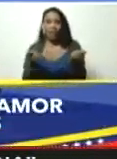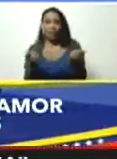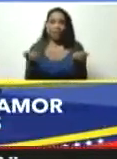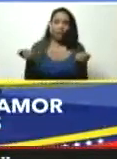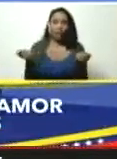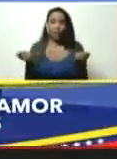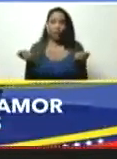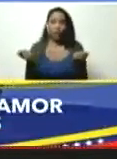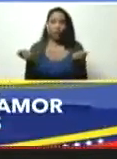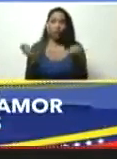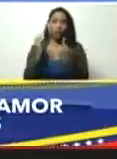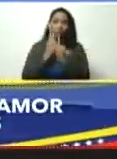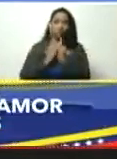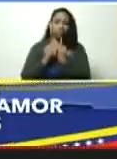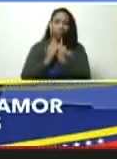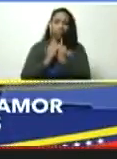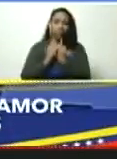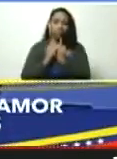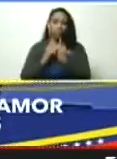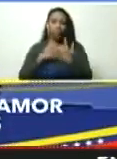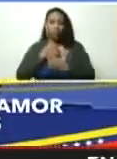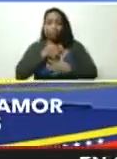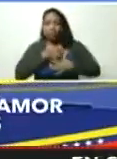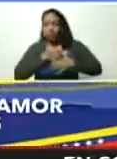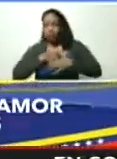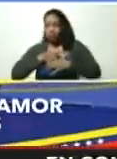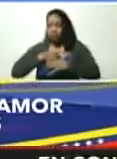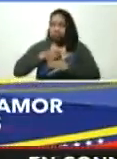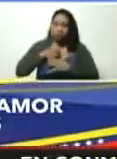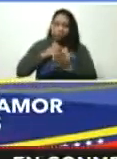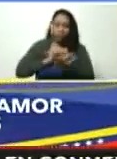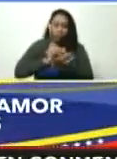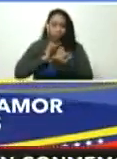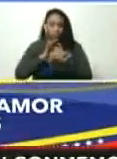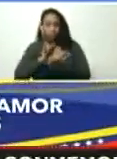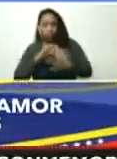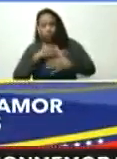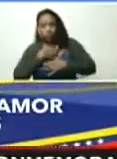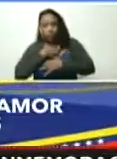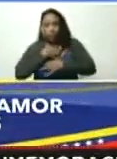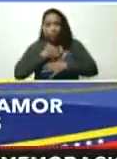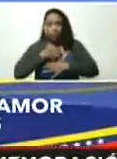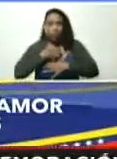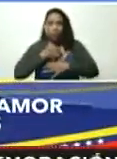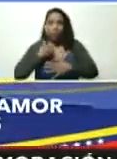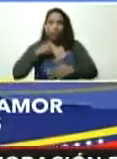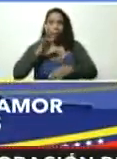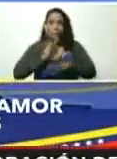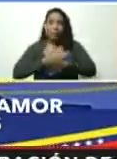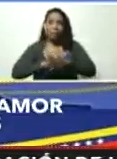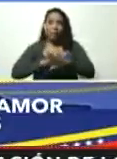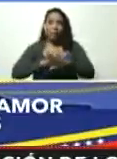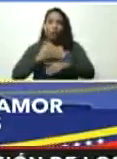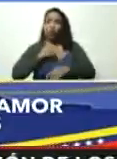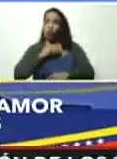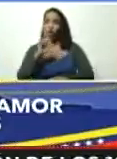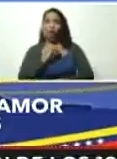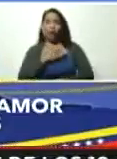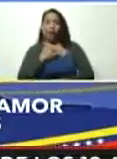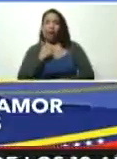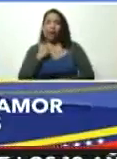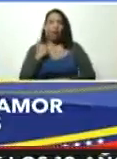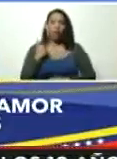tierno, entre trascendente, estratégico, y que tenía que ocurrir, aunque no lo queríamos vivir. Y yo